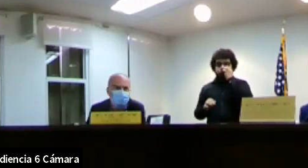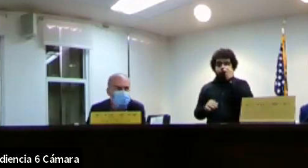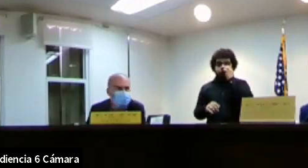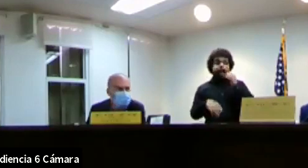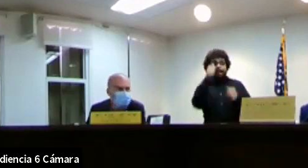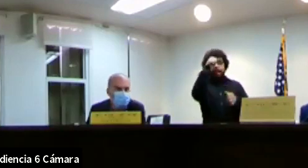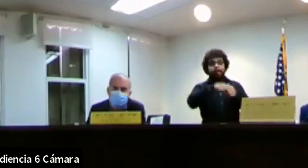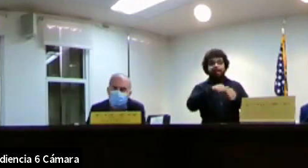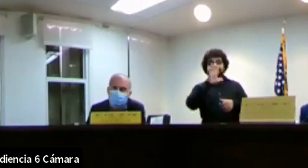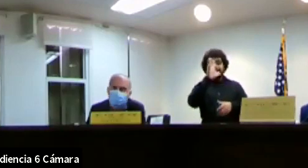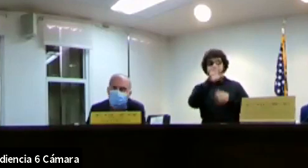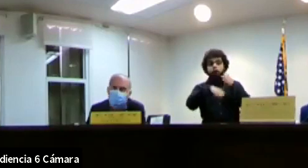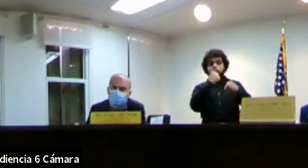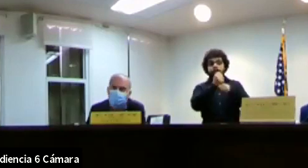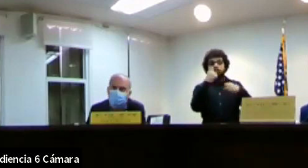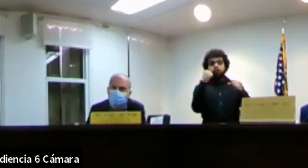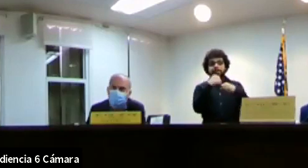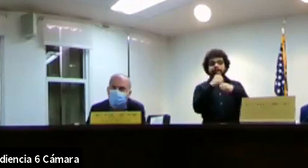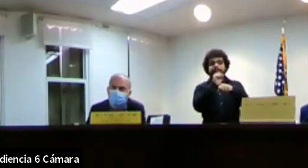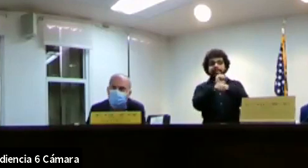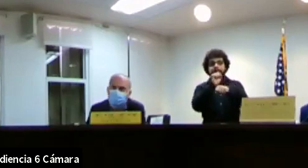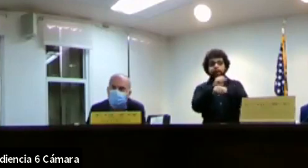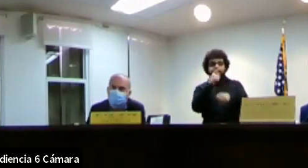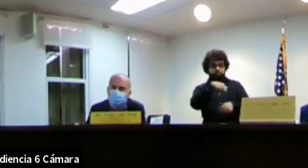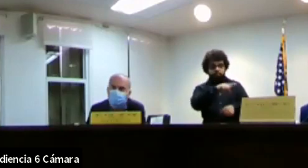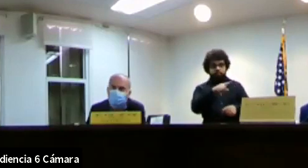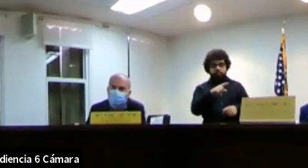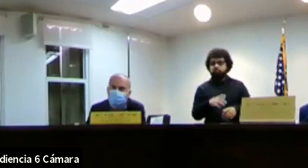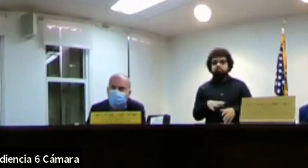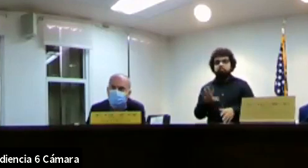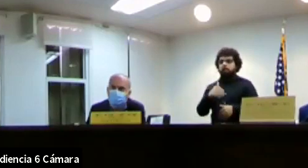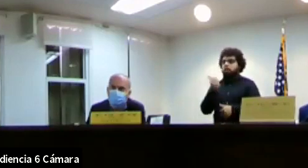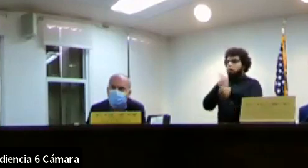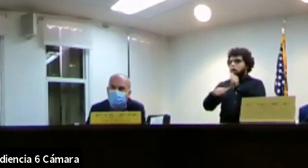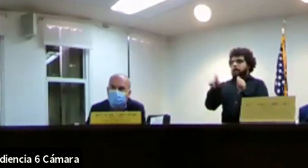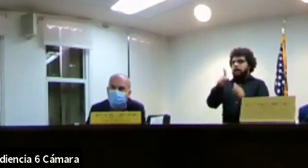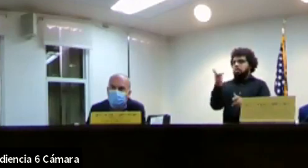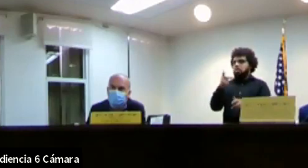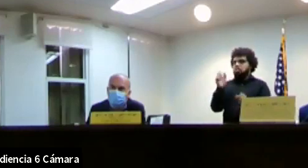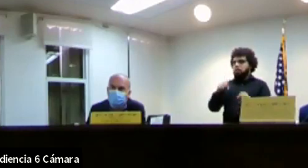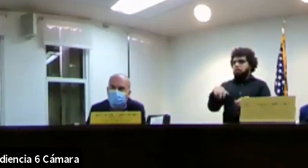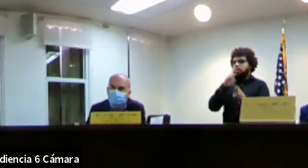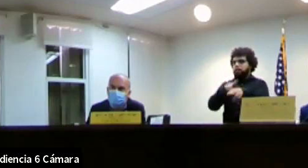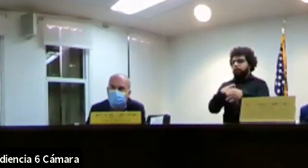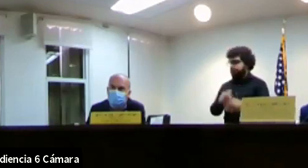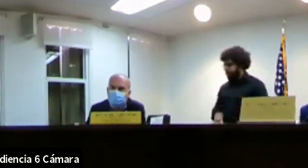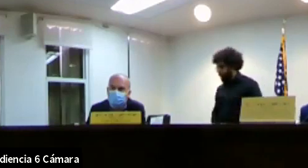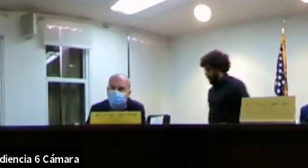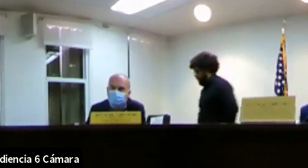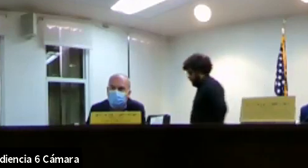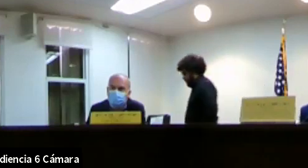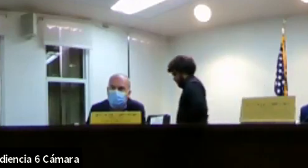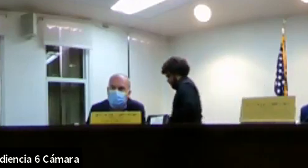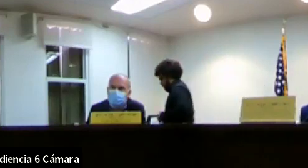Ajá. Explíqueme eso. Si sí, bueno, cualquiera de los dos puede hablar, se identifican y hablan.